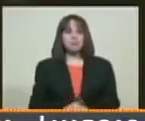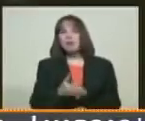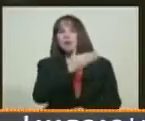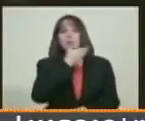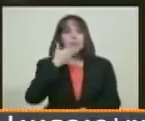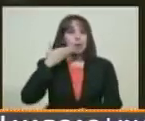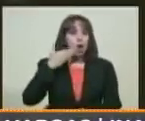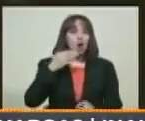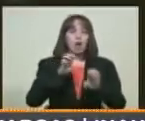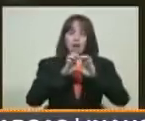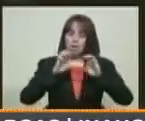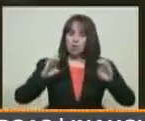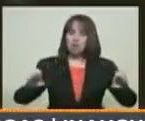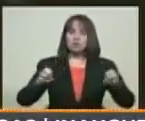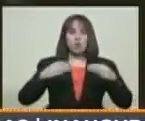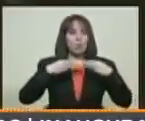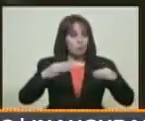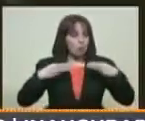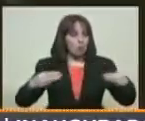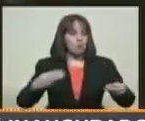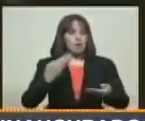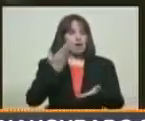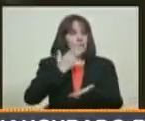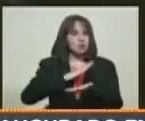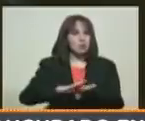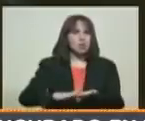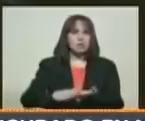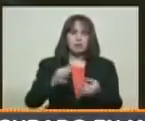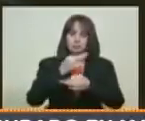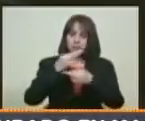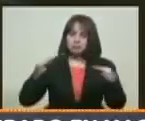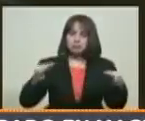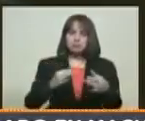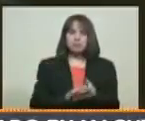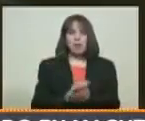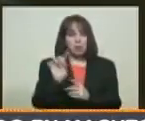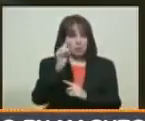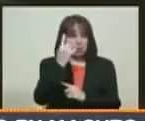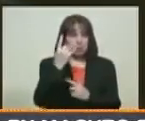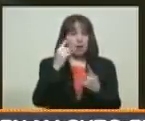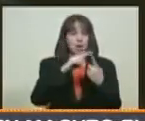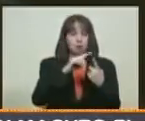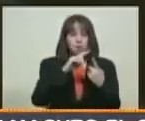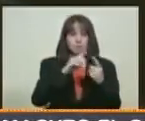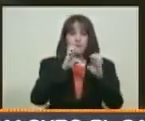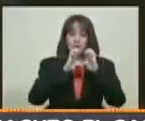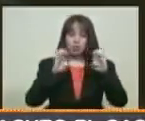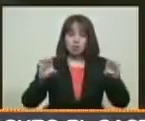Mejorar la educación pública gratuita y de calidad, en primer lugar la educación.